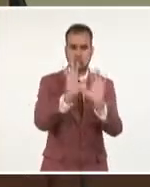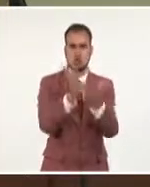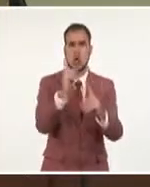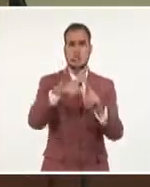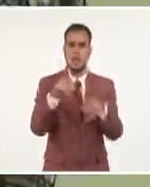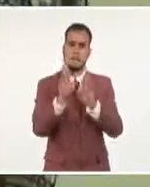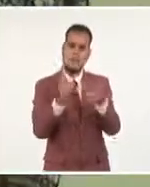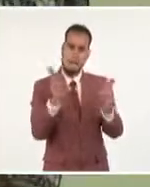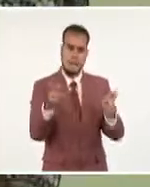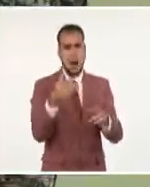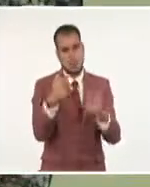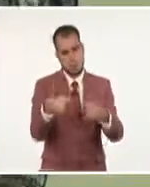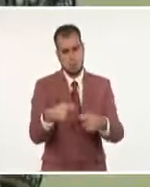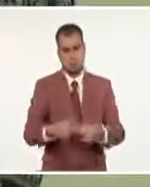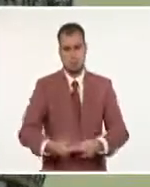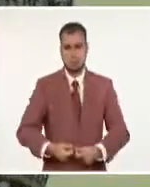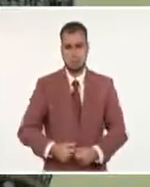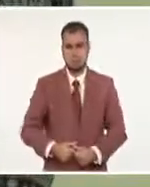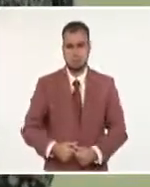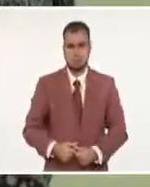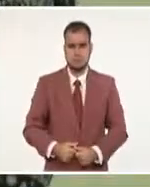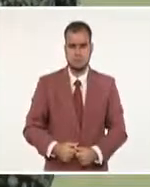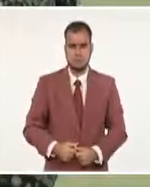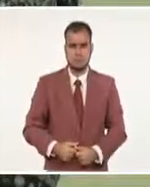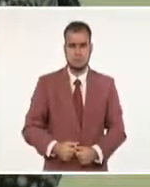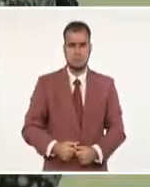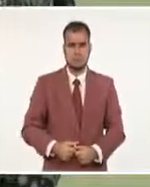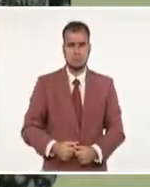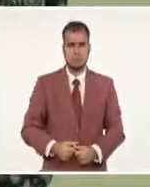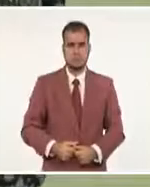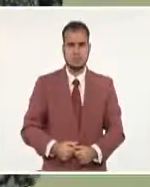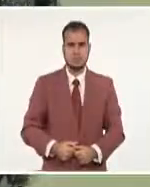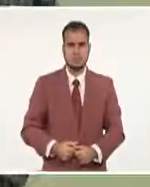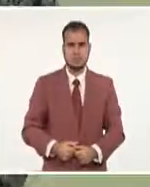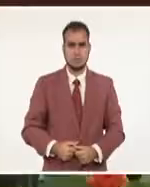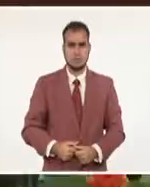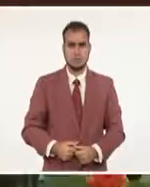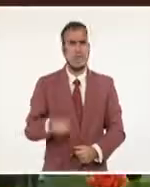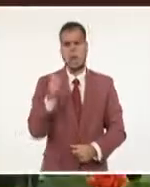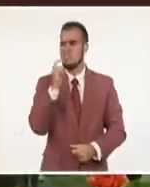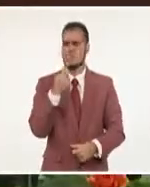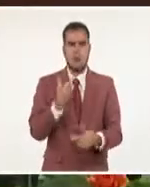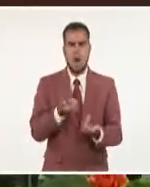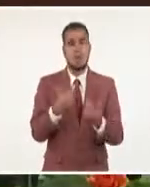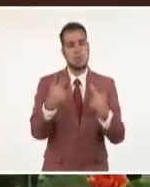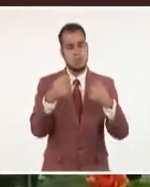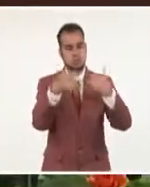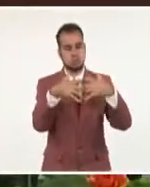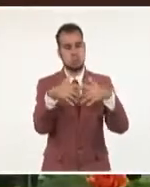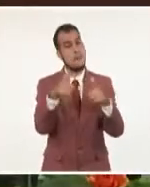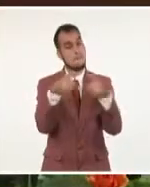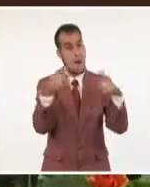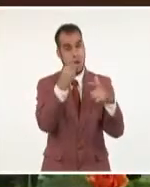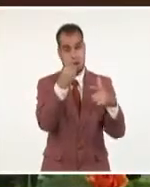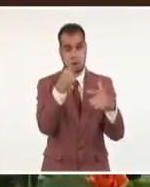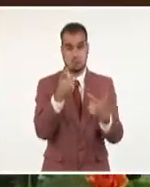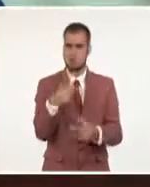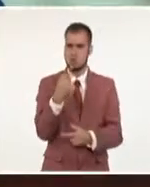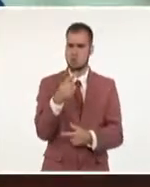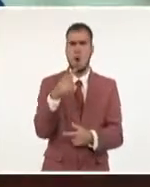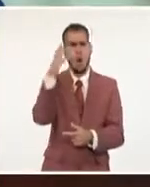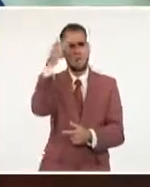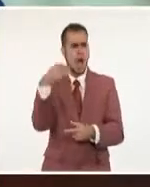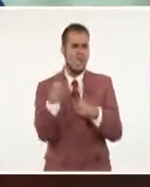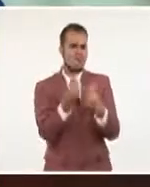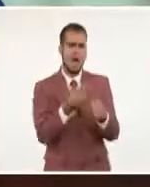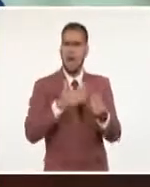ustedes la plantean. En esta reunión se hizo énfasis en la importancia de producir más alimentos con menos dependencia externa, y en